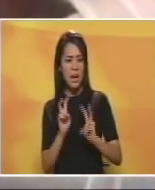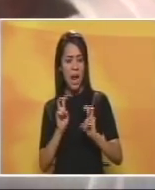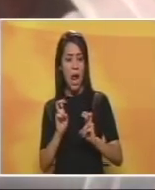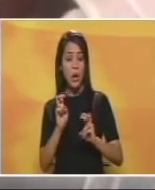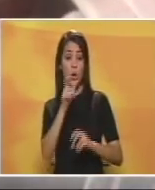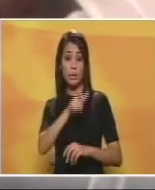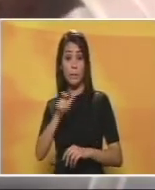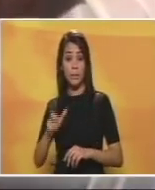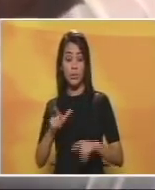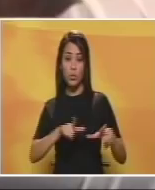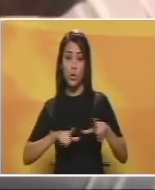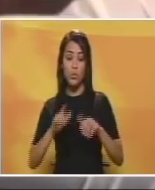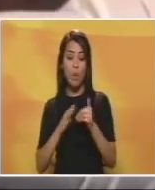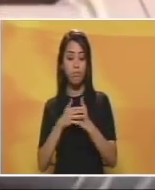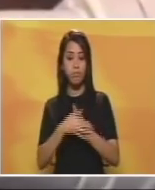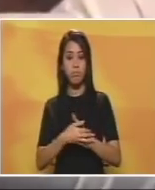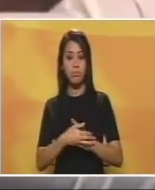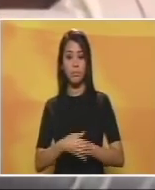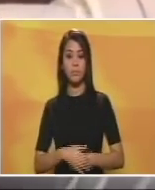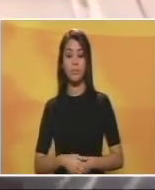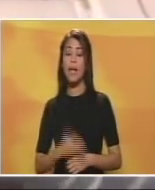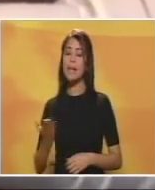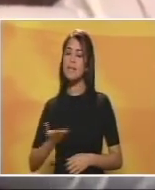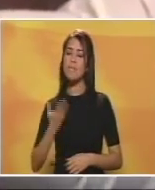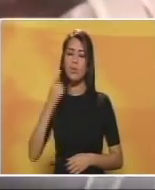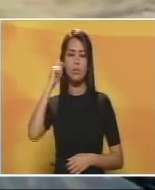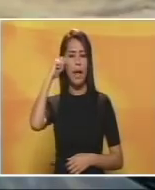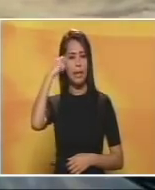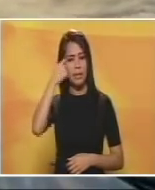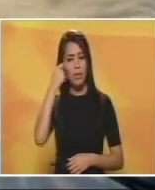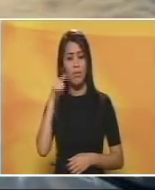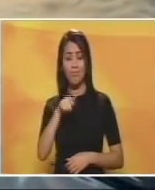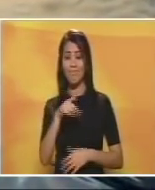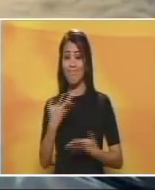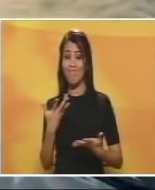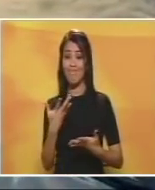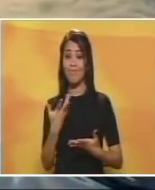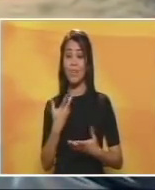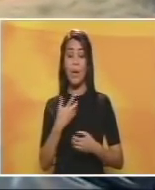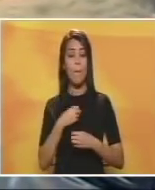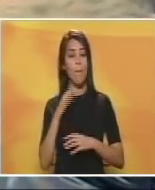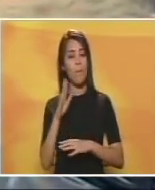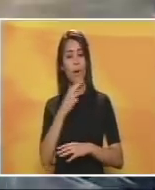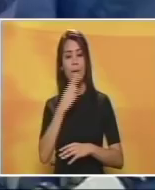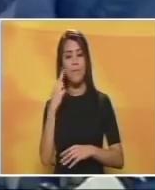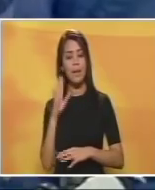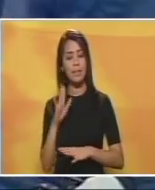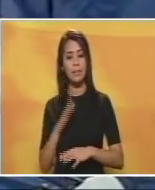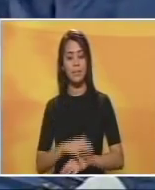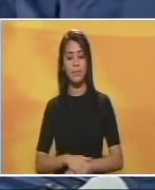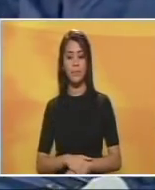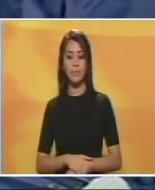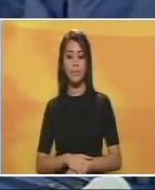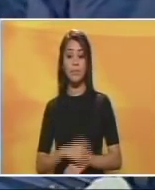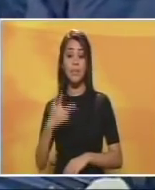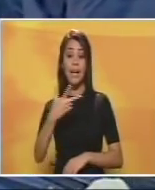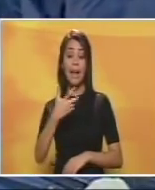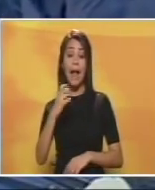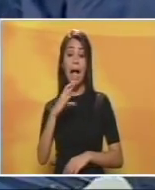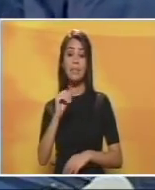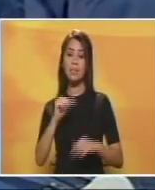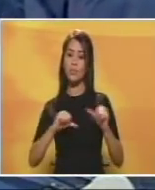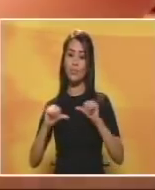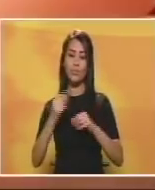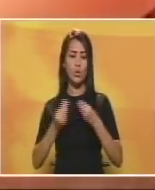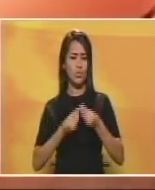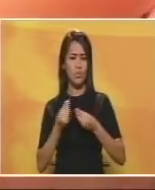en el centro estético clandestino. Es importante recordar que esto es una falsa promesa desde todo punto de vista. El ácido hialurónico no